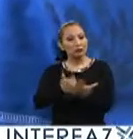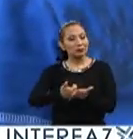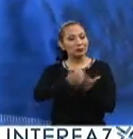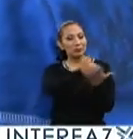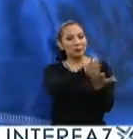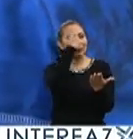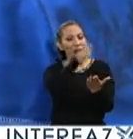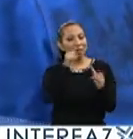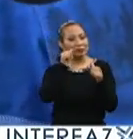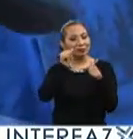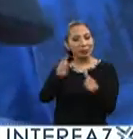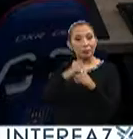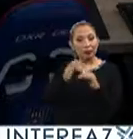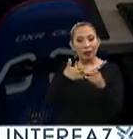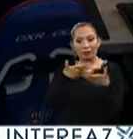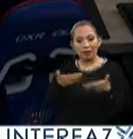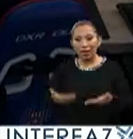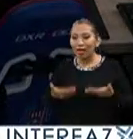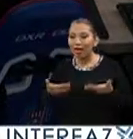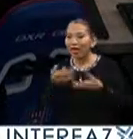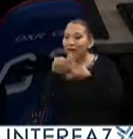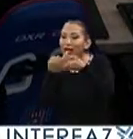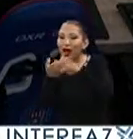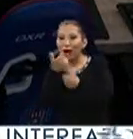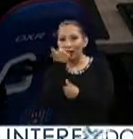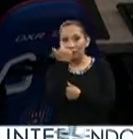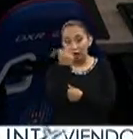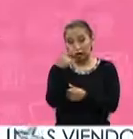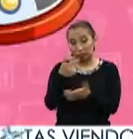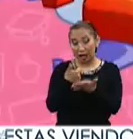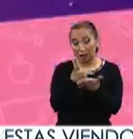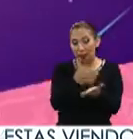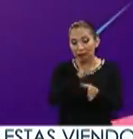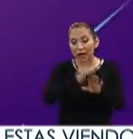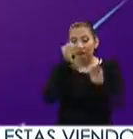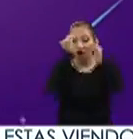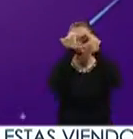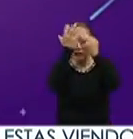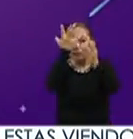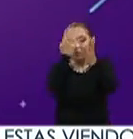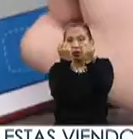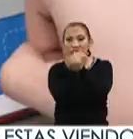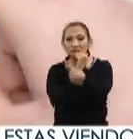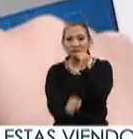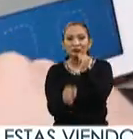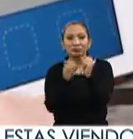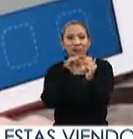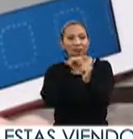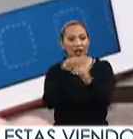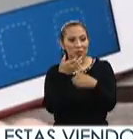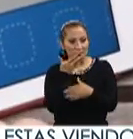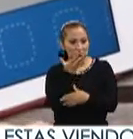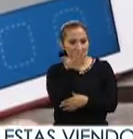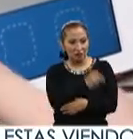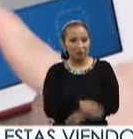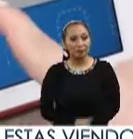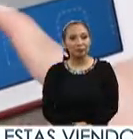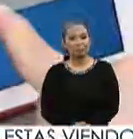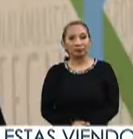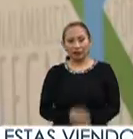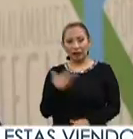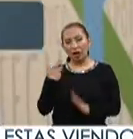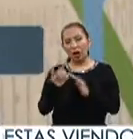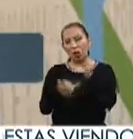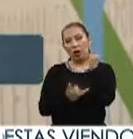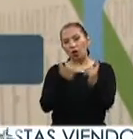conseguir este objetivo, ya que aumenta la motivación en los alumnos, los ayuda a adquirir conocimientos y habilidades de una manera atractiva. Lo bueno de los